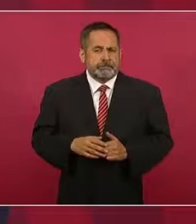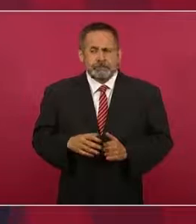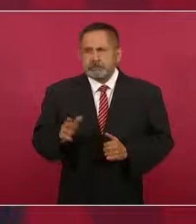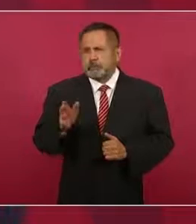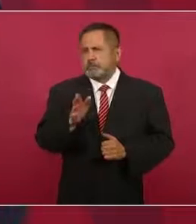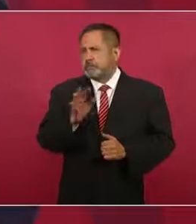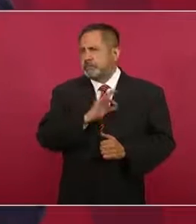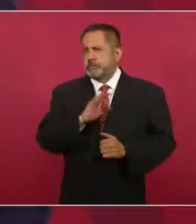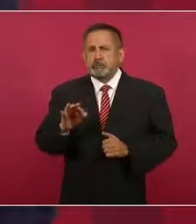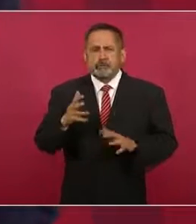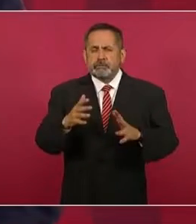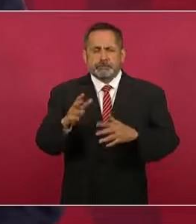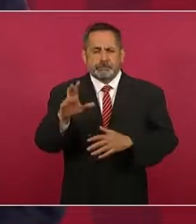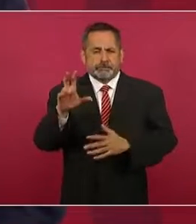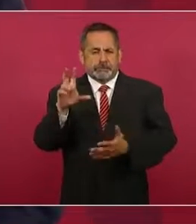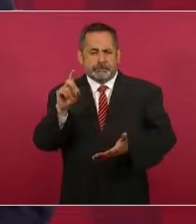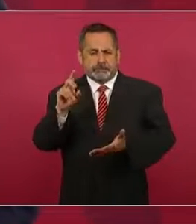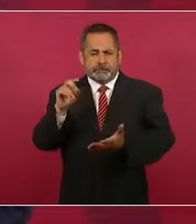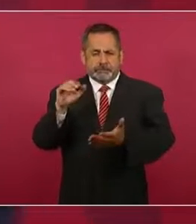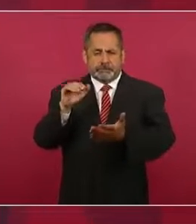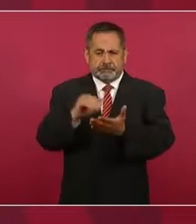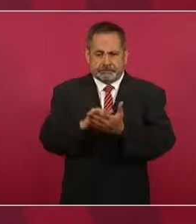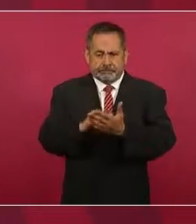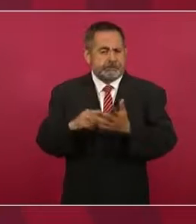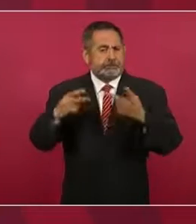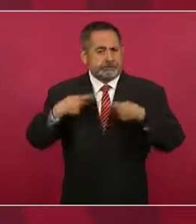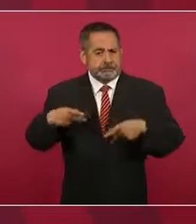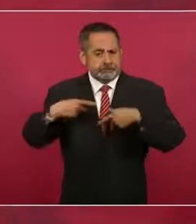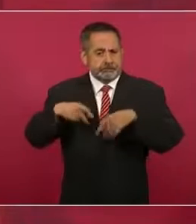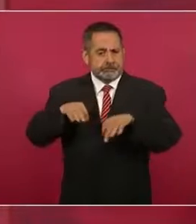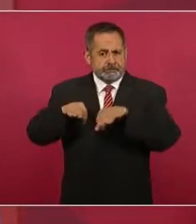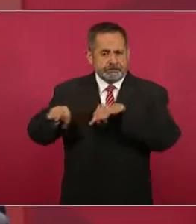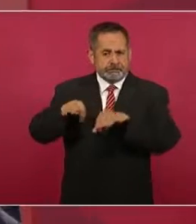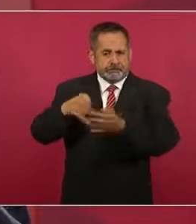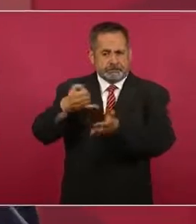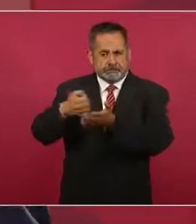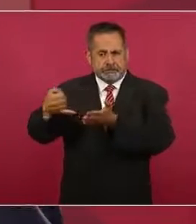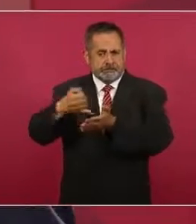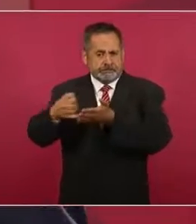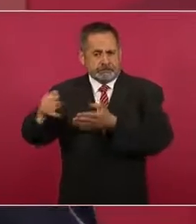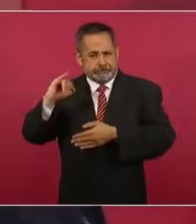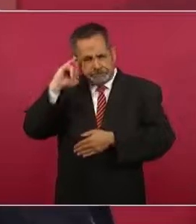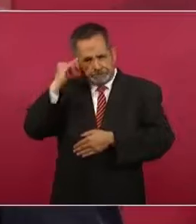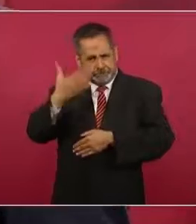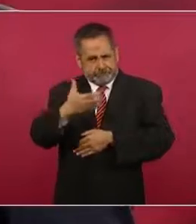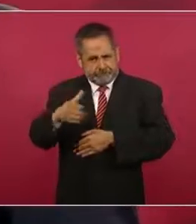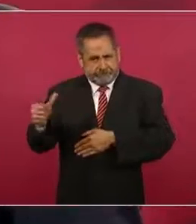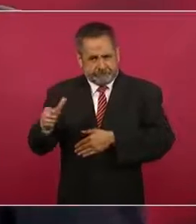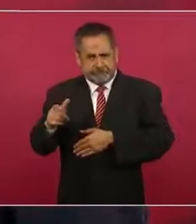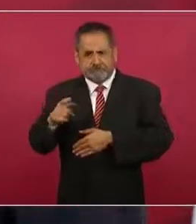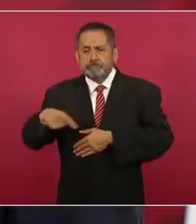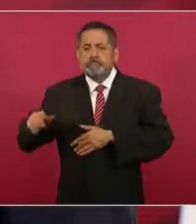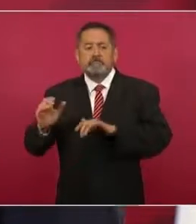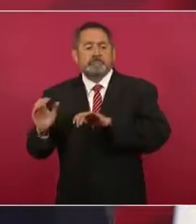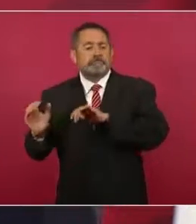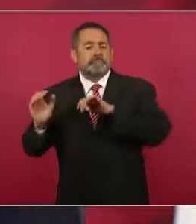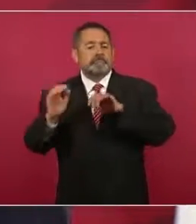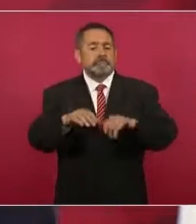alrededor de 30 mil trabajadores agrícolas guatemaltecos que trabajan en